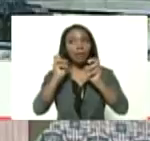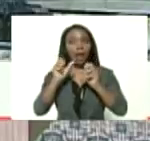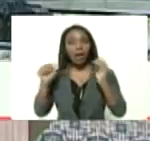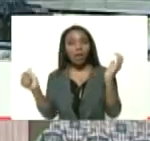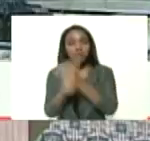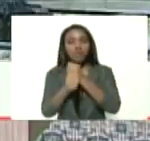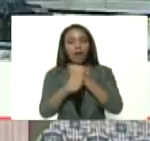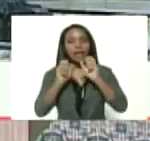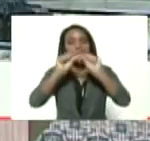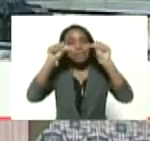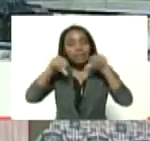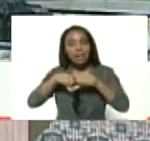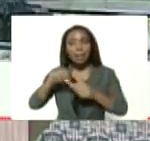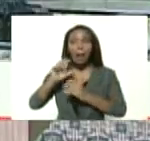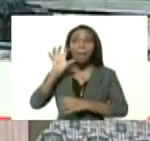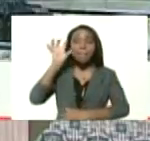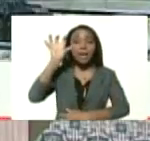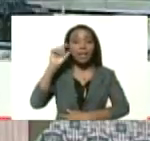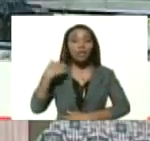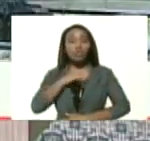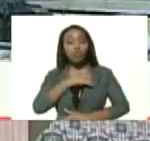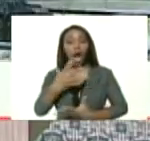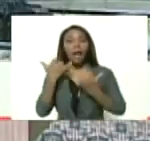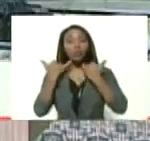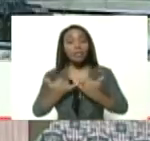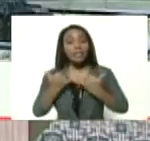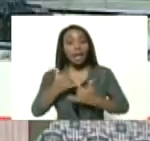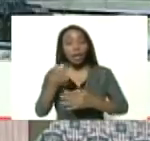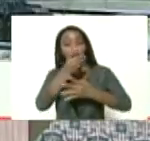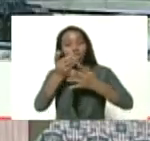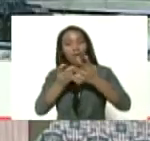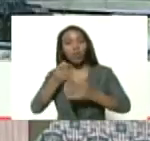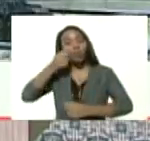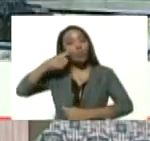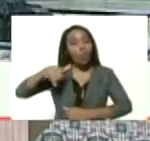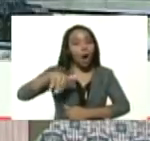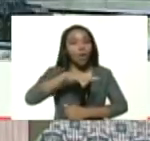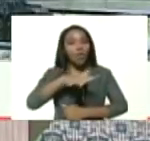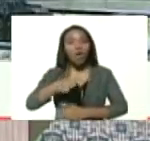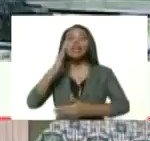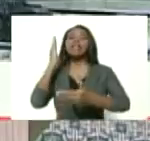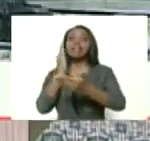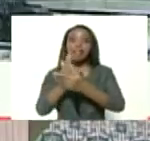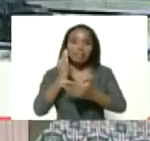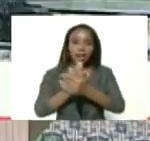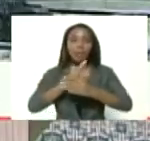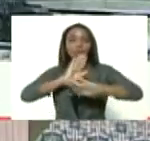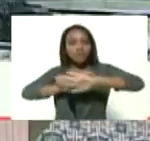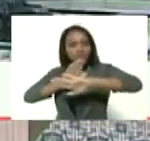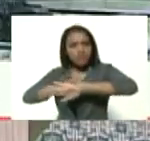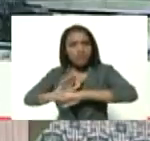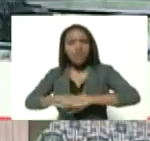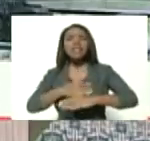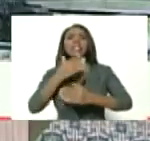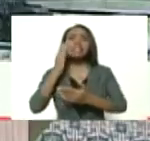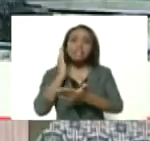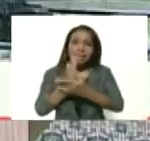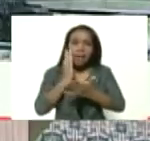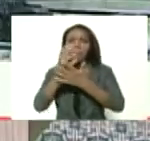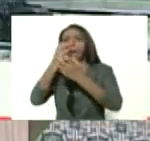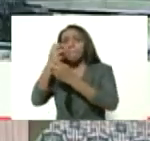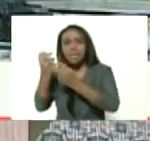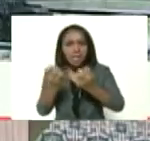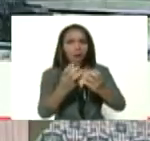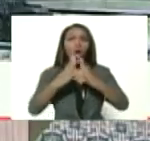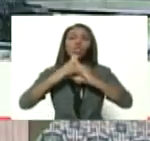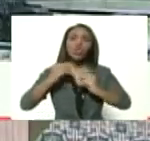en el sistema Patria, queríamos actualizar los datos a la población y siempre convocándolos, siempre invitándolos a